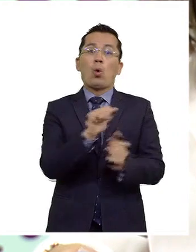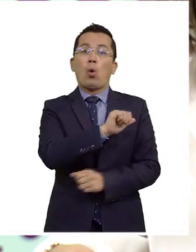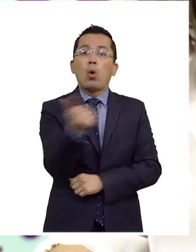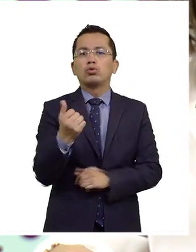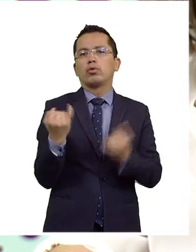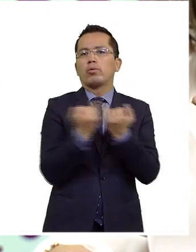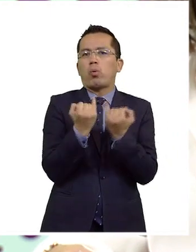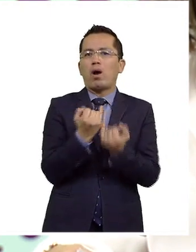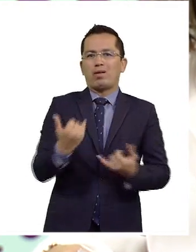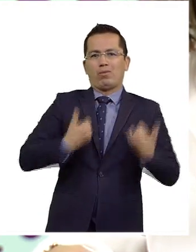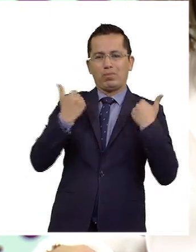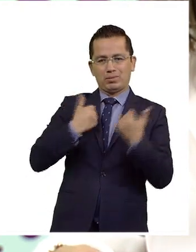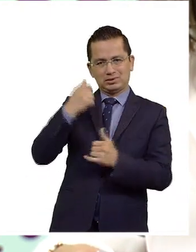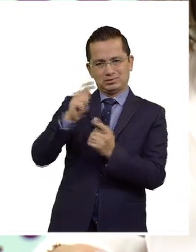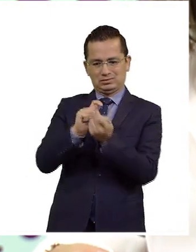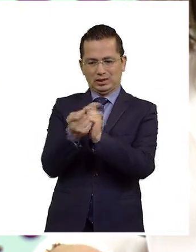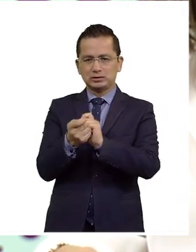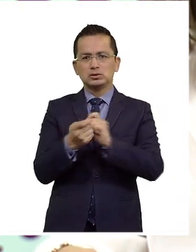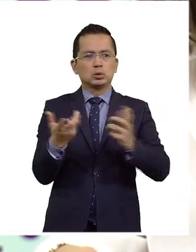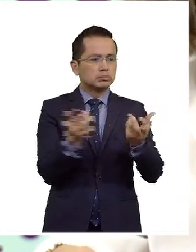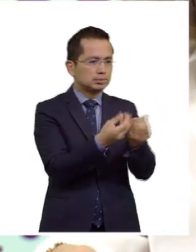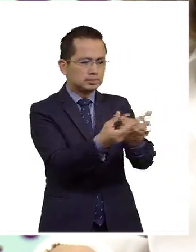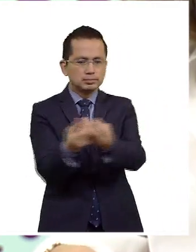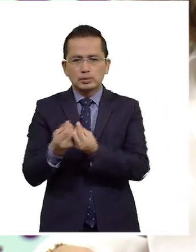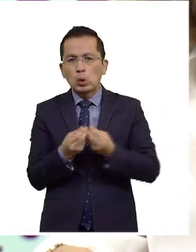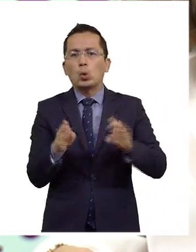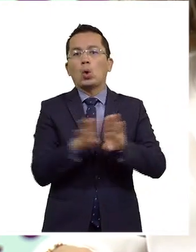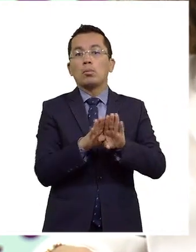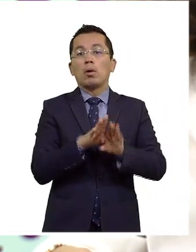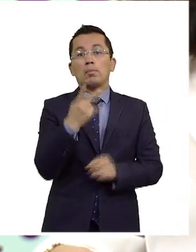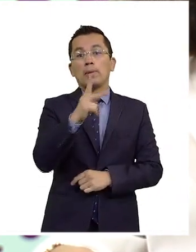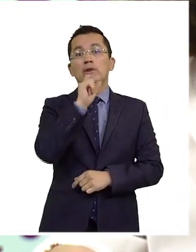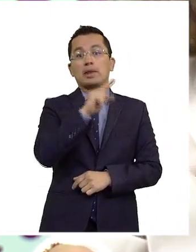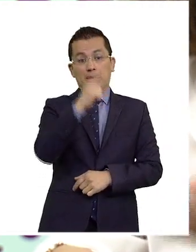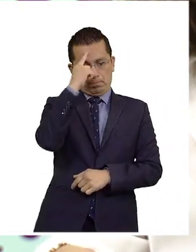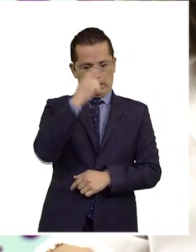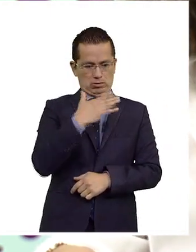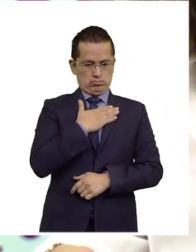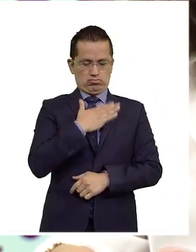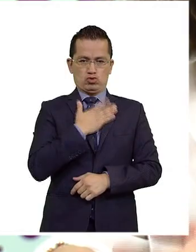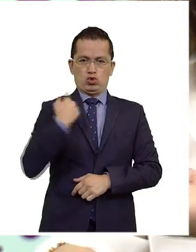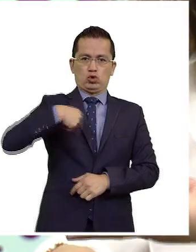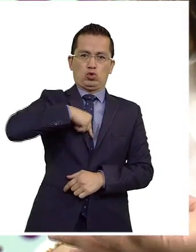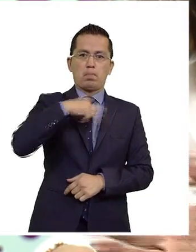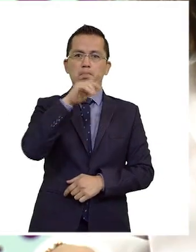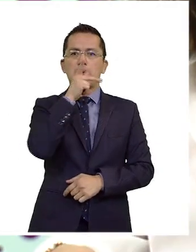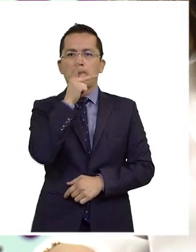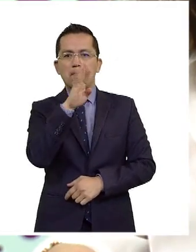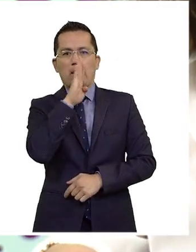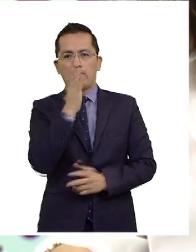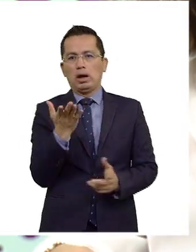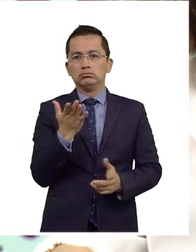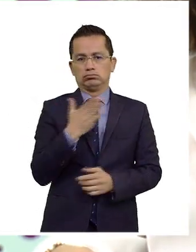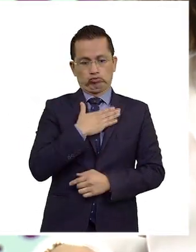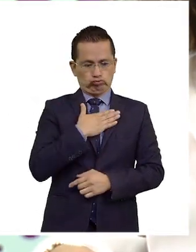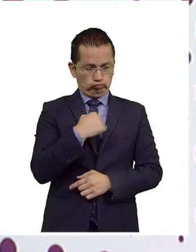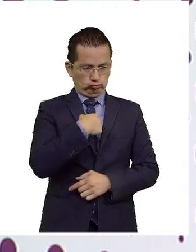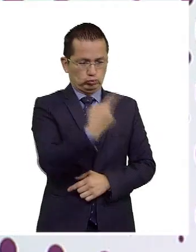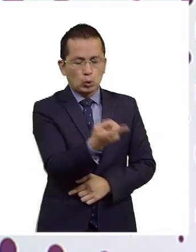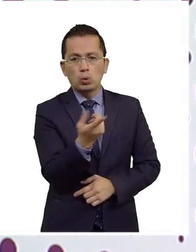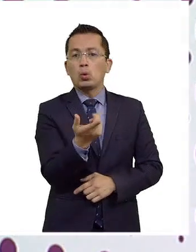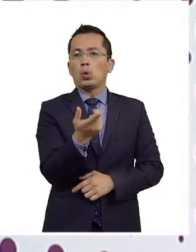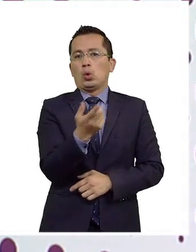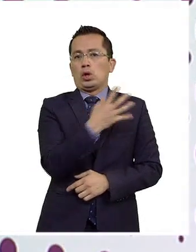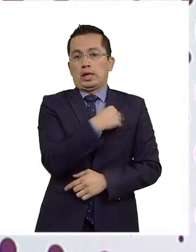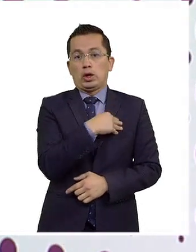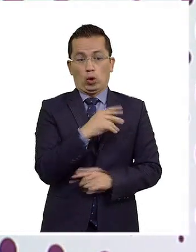de acompañamiento también es para nosotras las mamás. O sea, yo soy mamá de un chico trans, también de recién cumplidos 18 años,